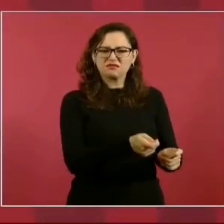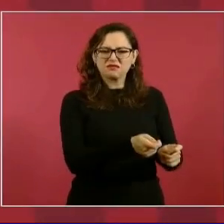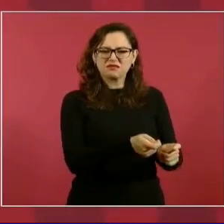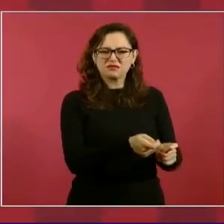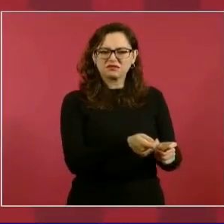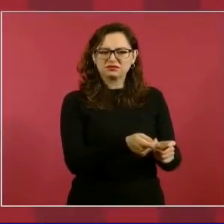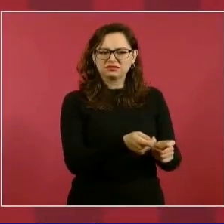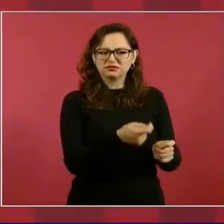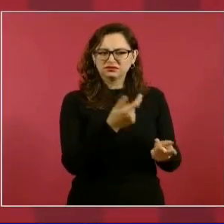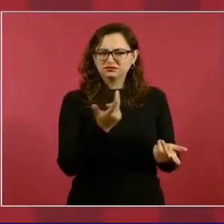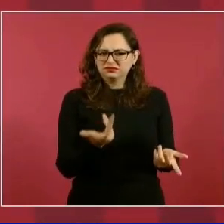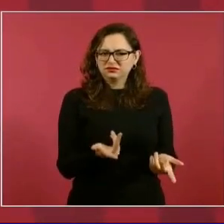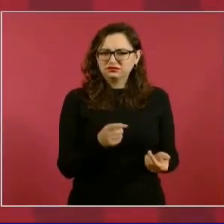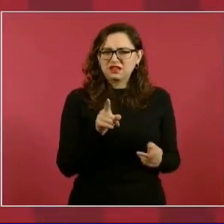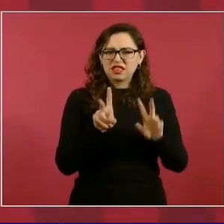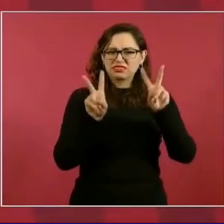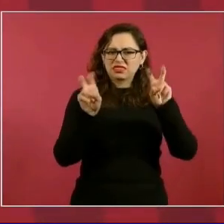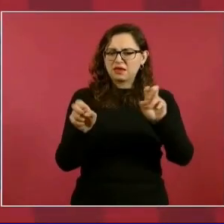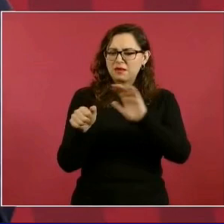lo atiende un juez